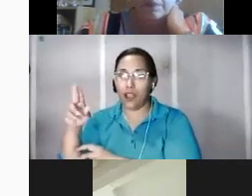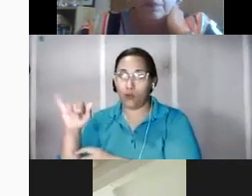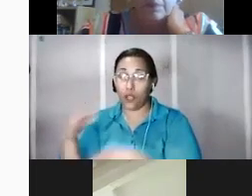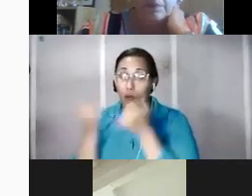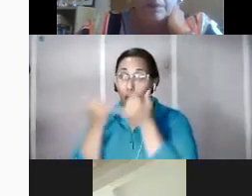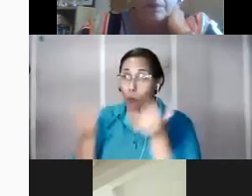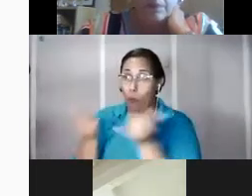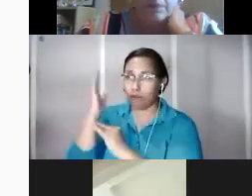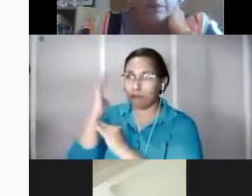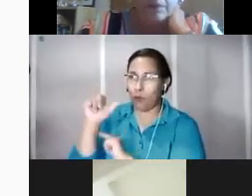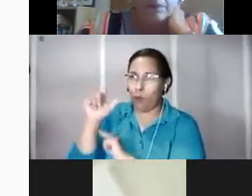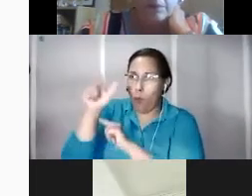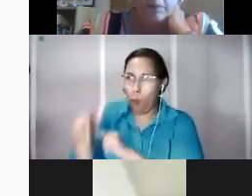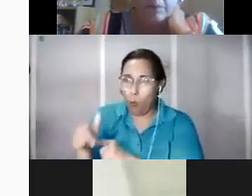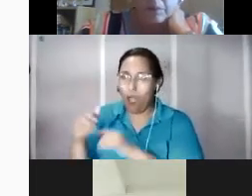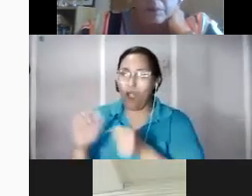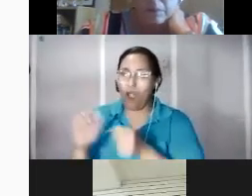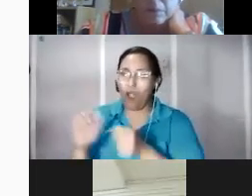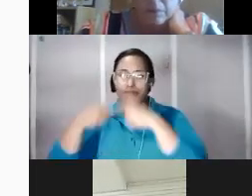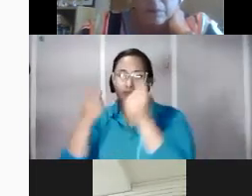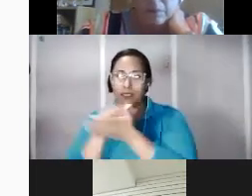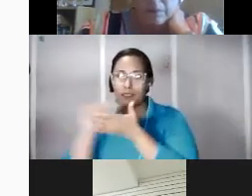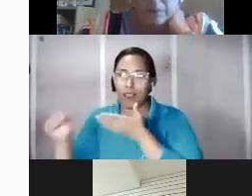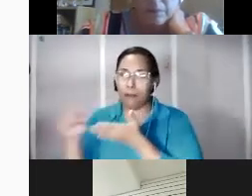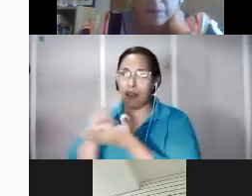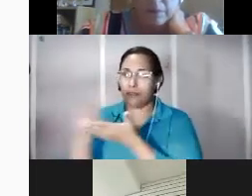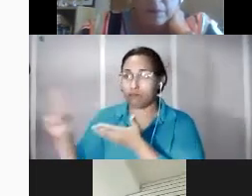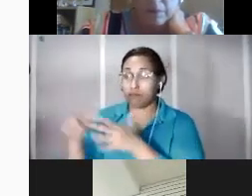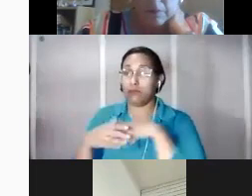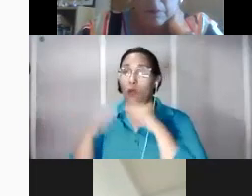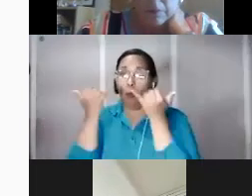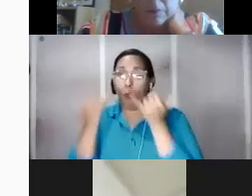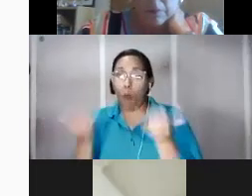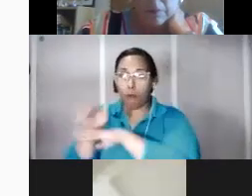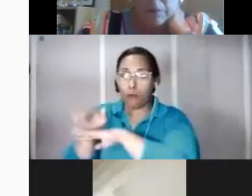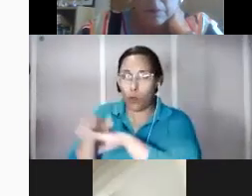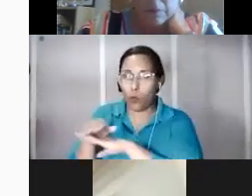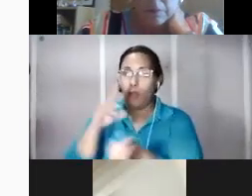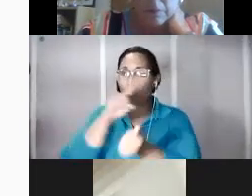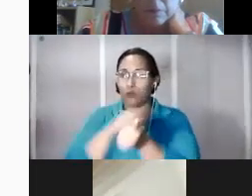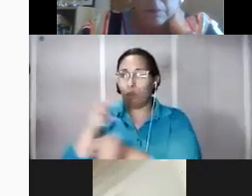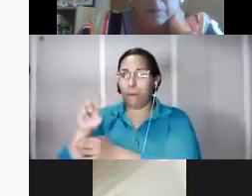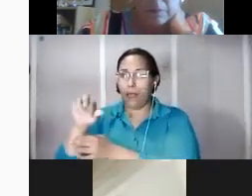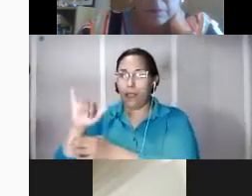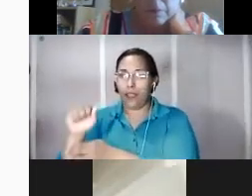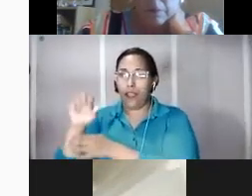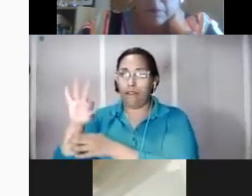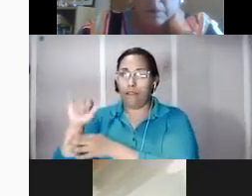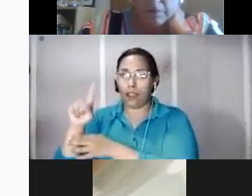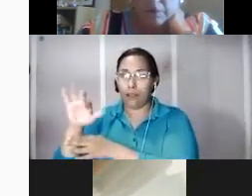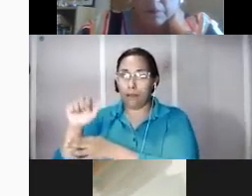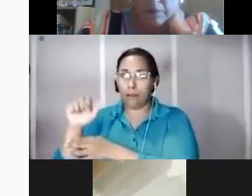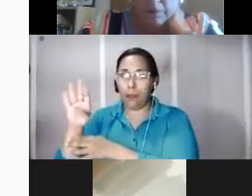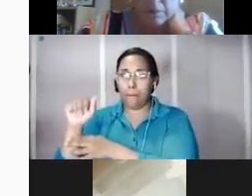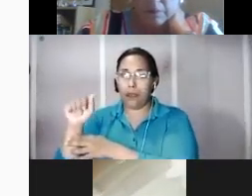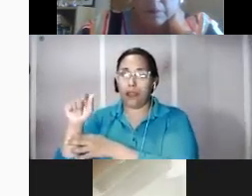charlas luego del receso de Semana Santa y esta noche nos acompaña la doctora María de Fátima Barceló Miller